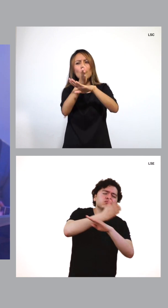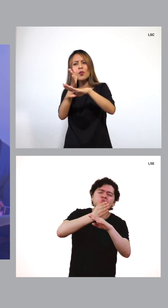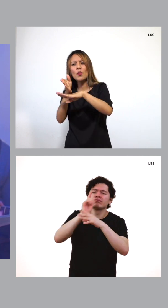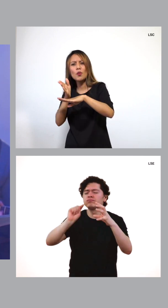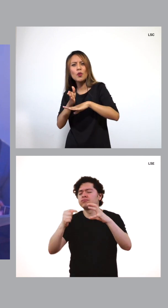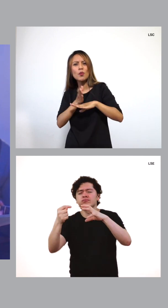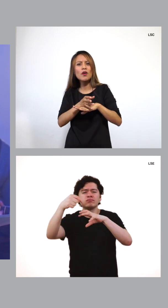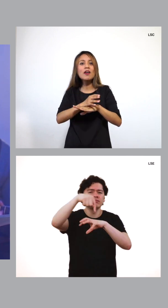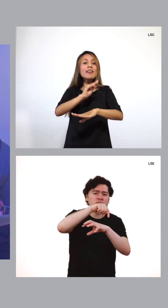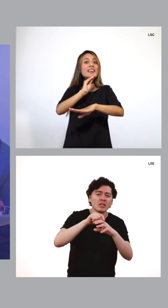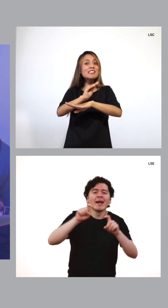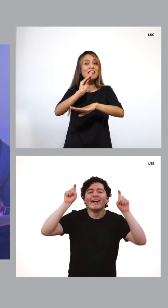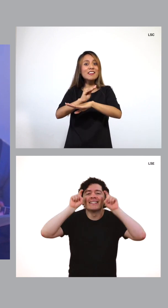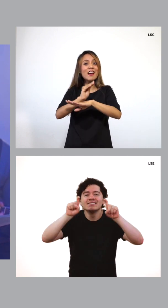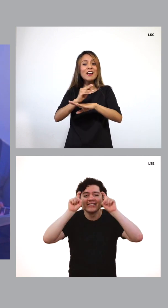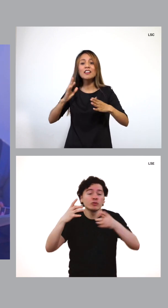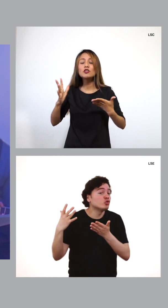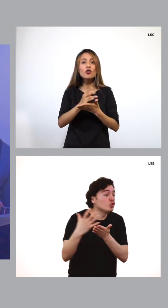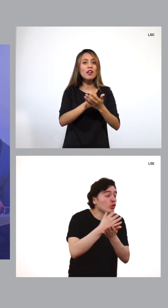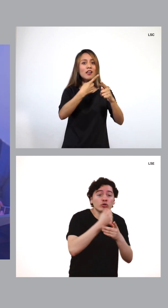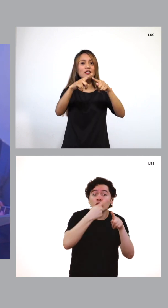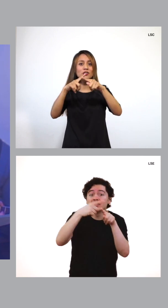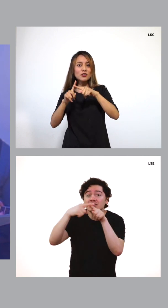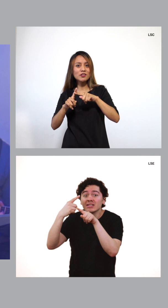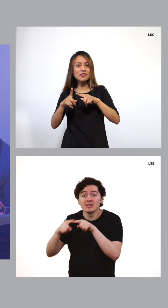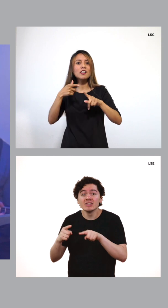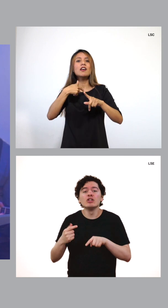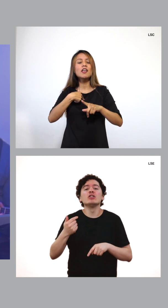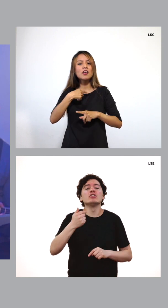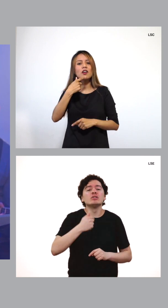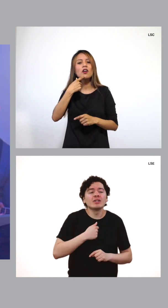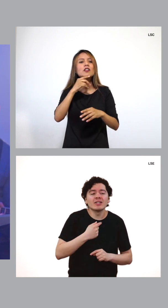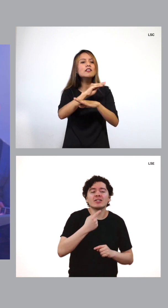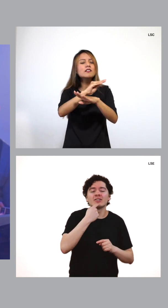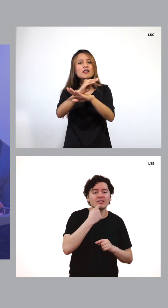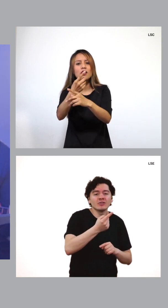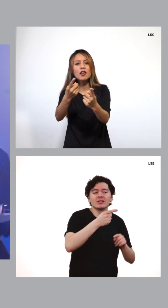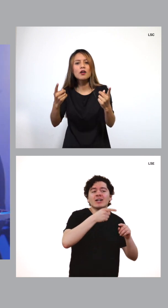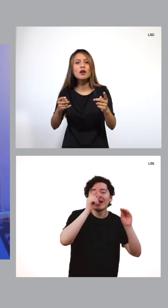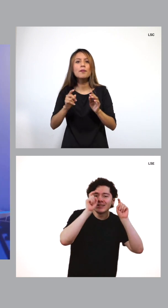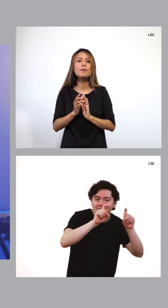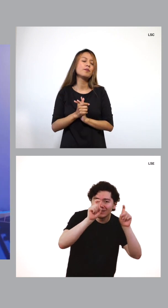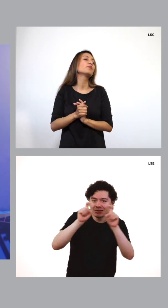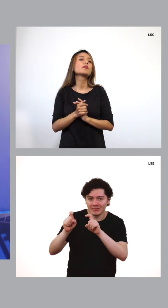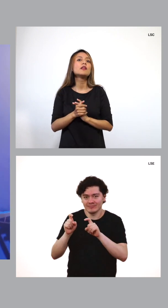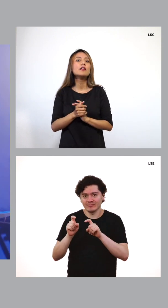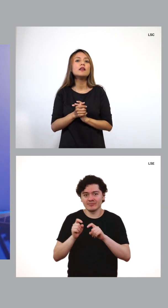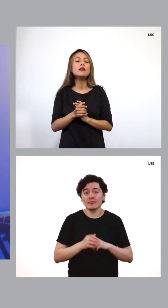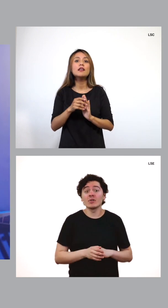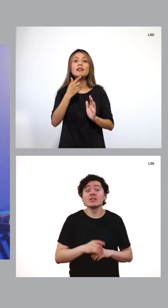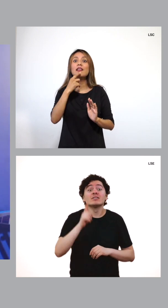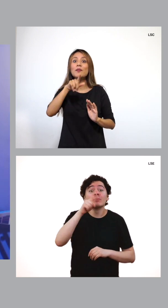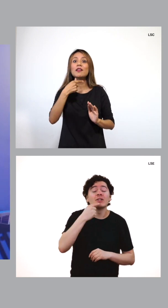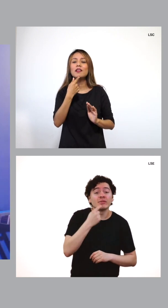enseñadles que guarden todas las cosas que os he mandado. Y después pone una coma y dice, pero tened esto por